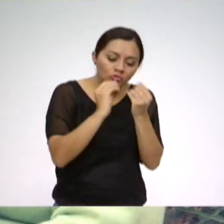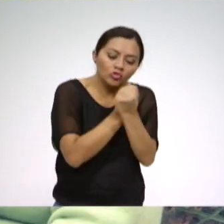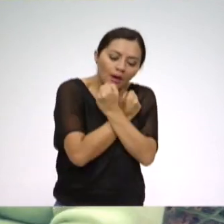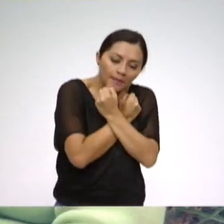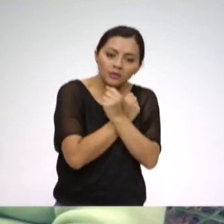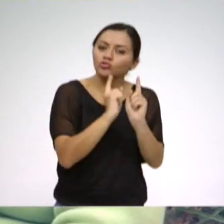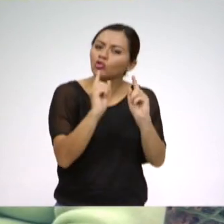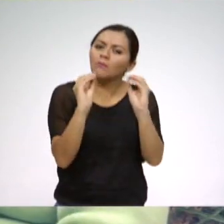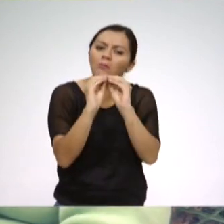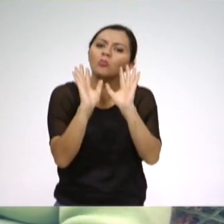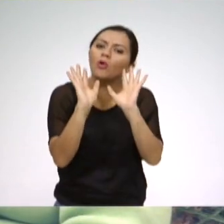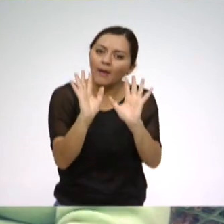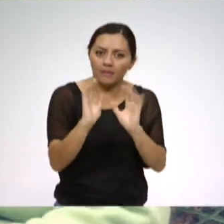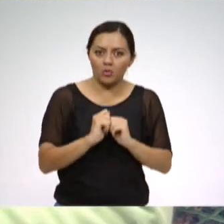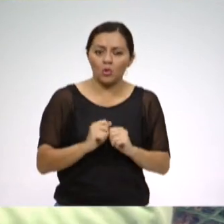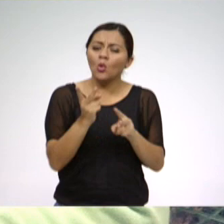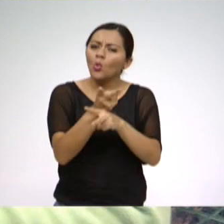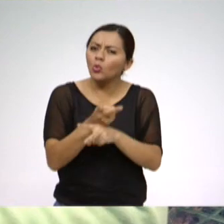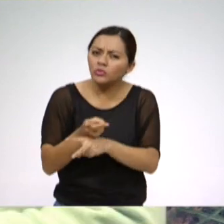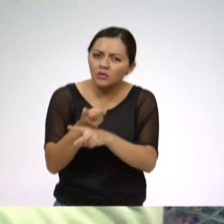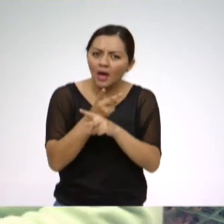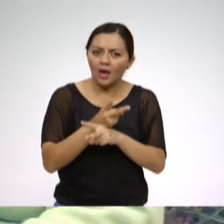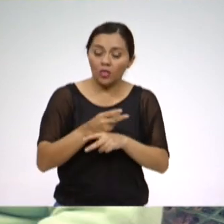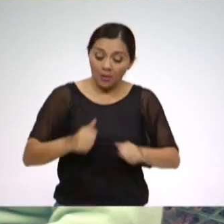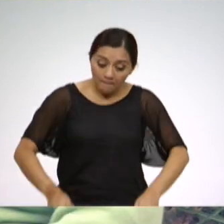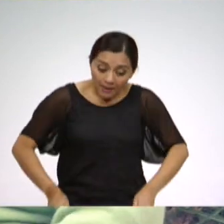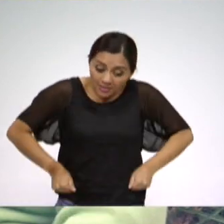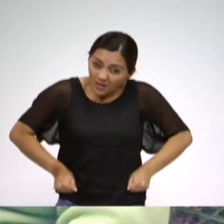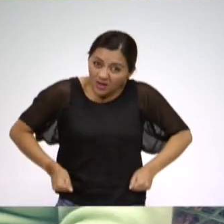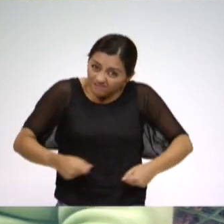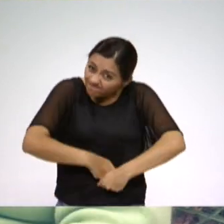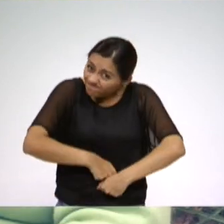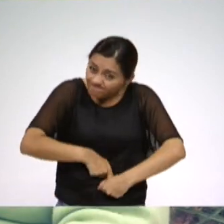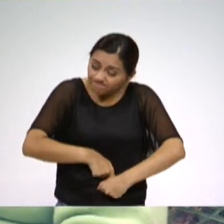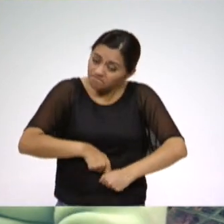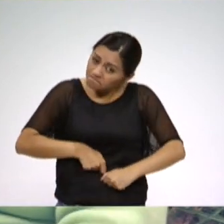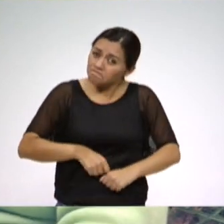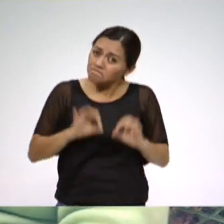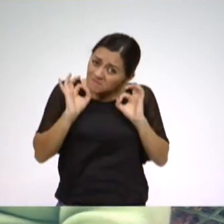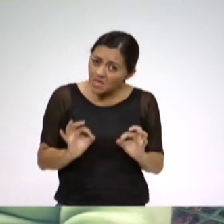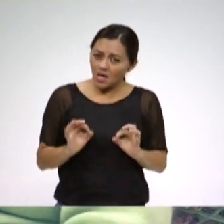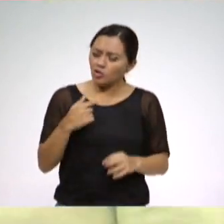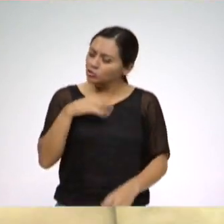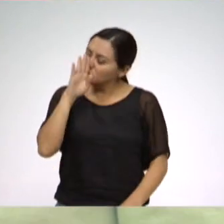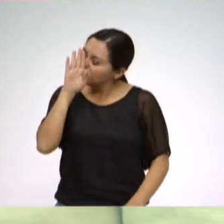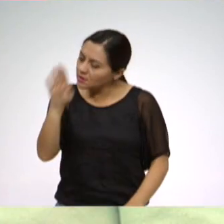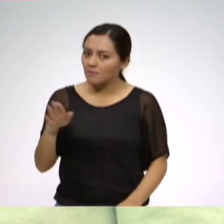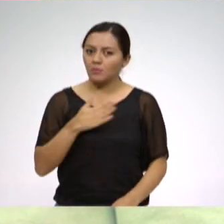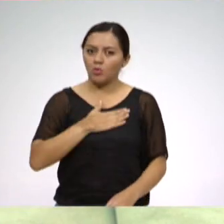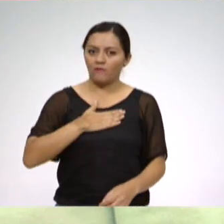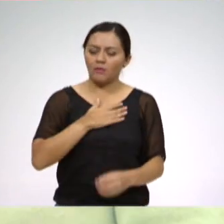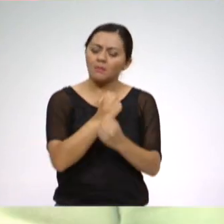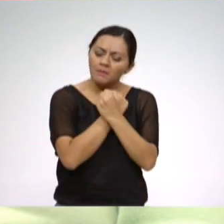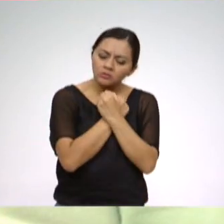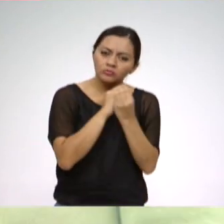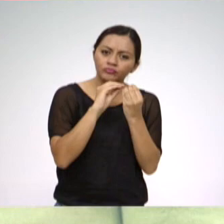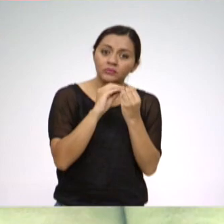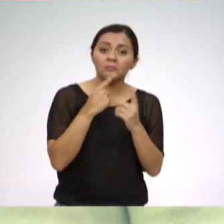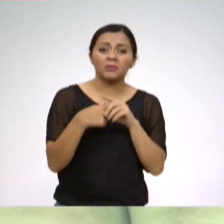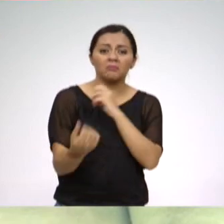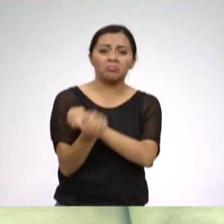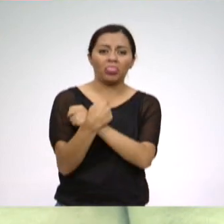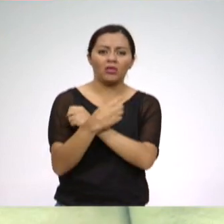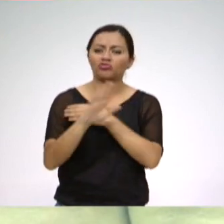no pasa. Pero, mijitas, el pantalón tengan seguro, mamita, así les decía. Pero nadie me han hecho